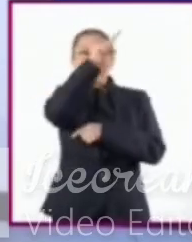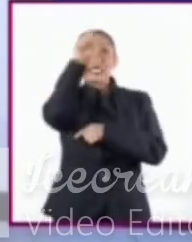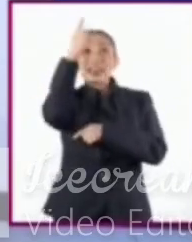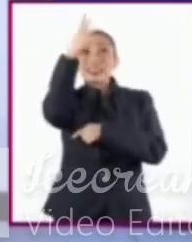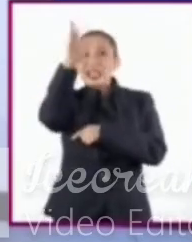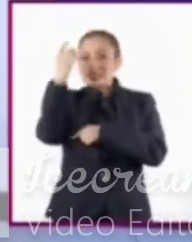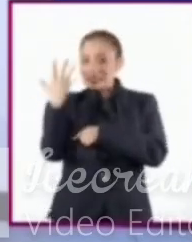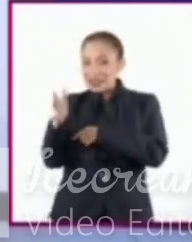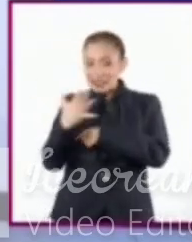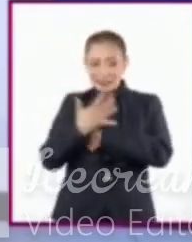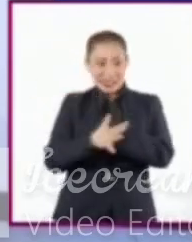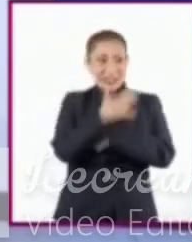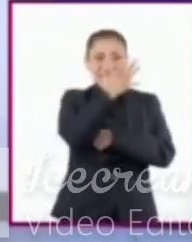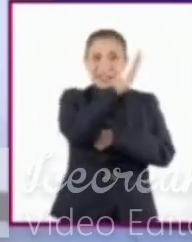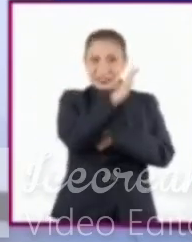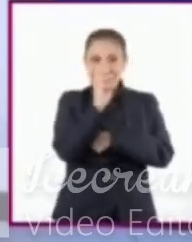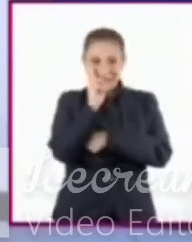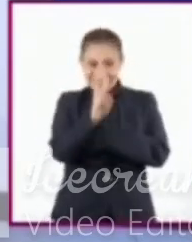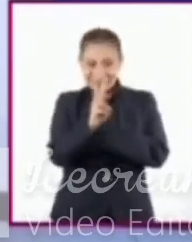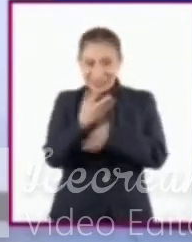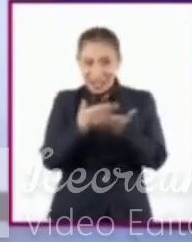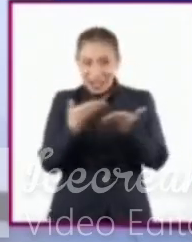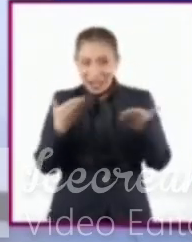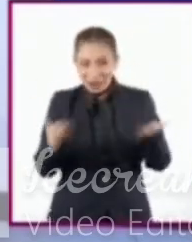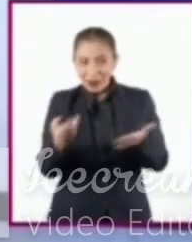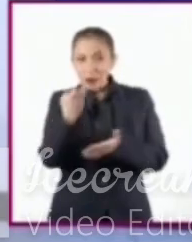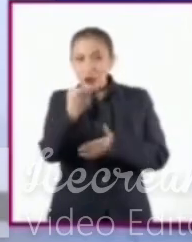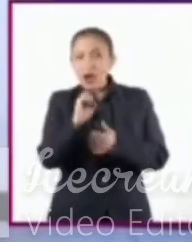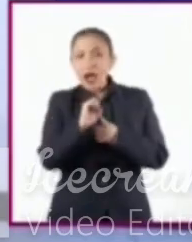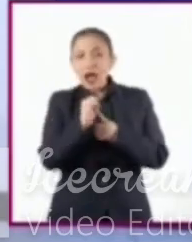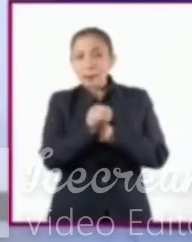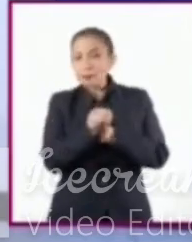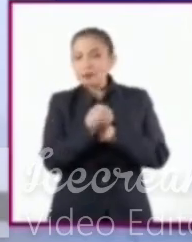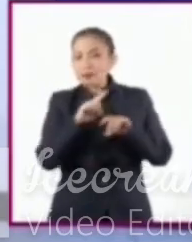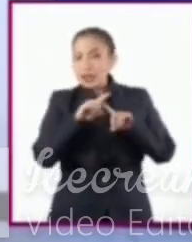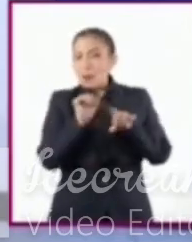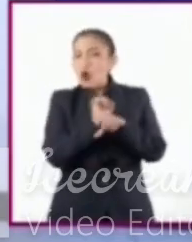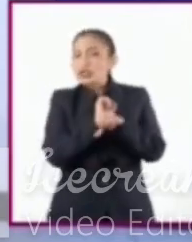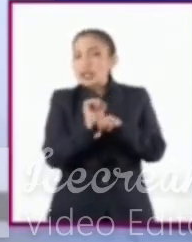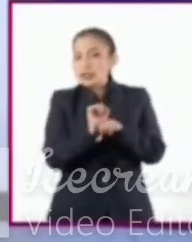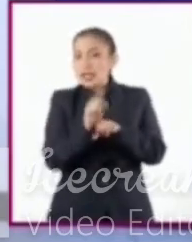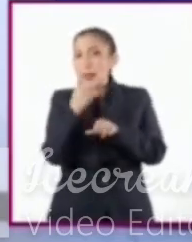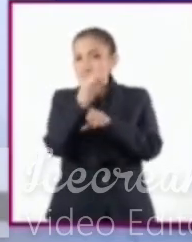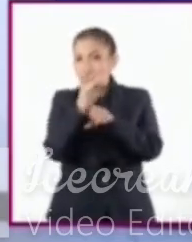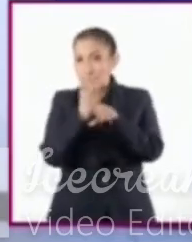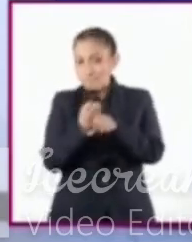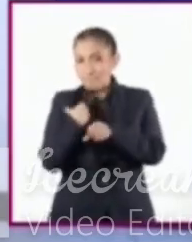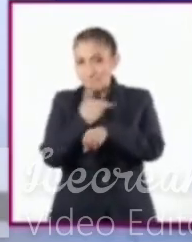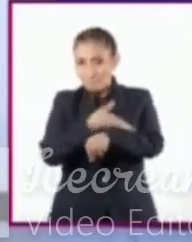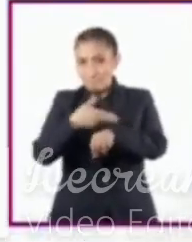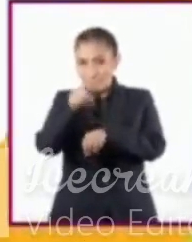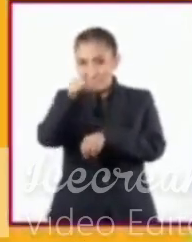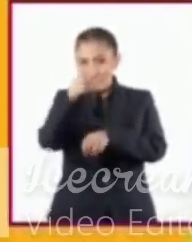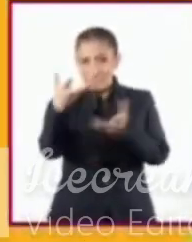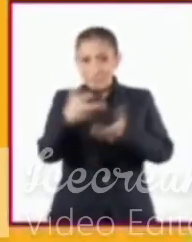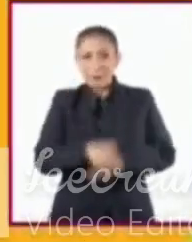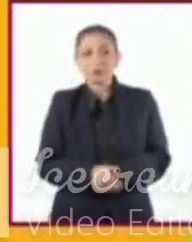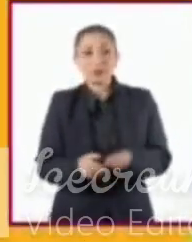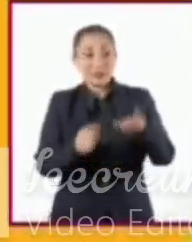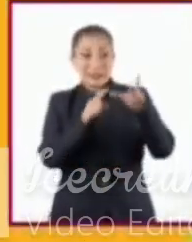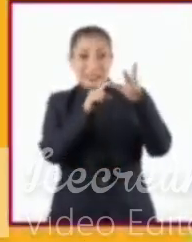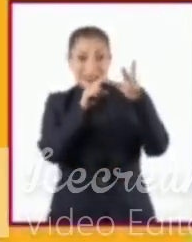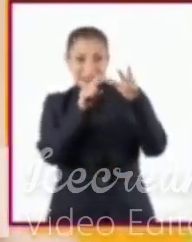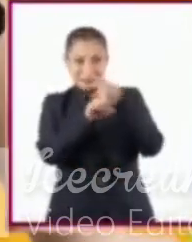cuadrado. Veamos a continuación una situación muy sencilla que les invitamos a resolver. Situación